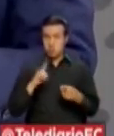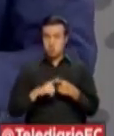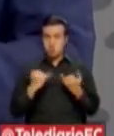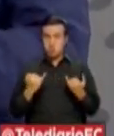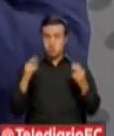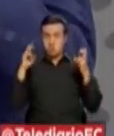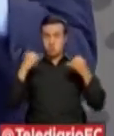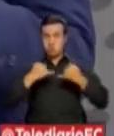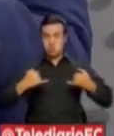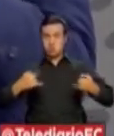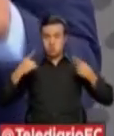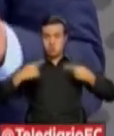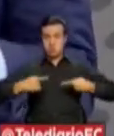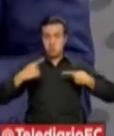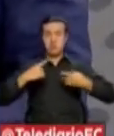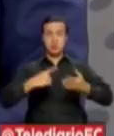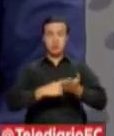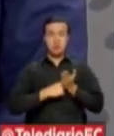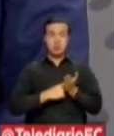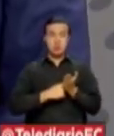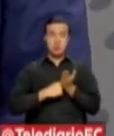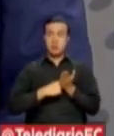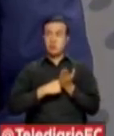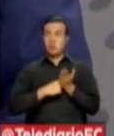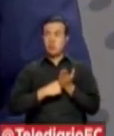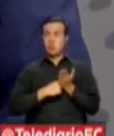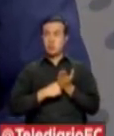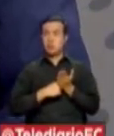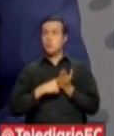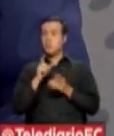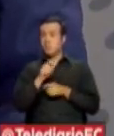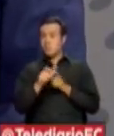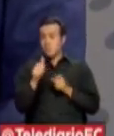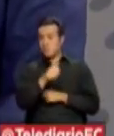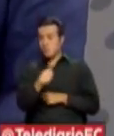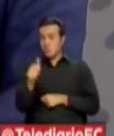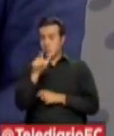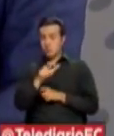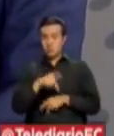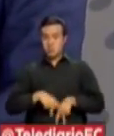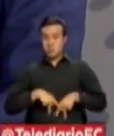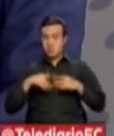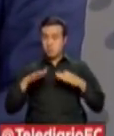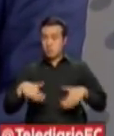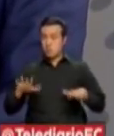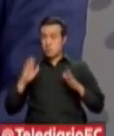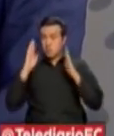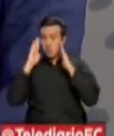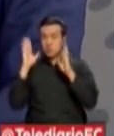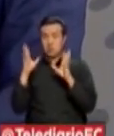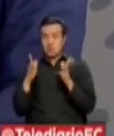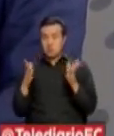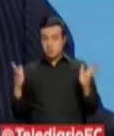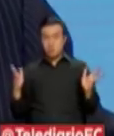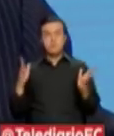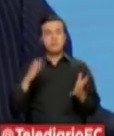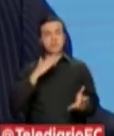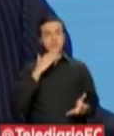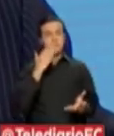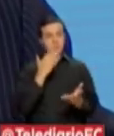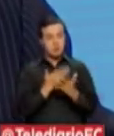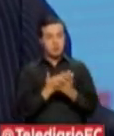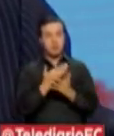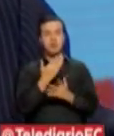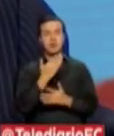tema de la frontera norte ha sido debatido por todo el país pero la voz de quienes allí viven prácticamente no se ha escuchado y por eso le agradezco